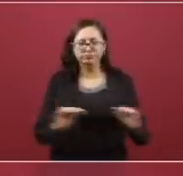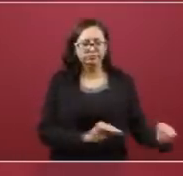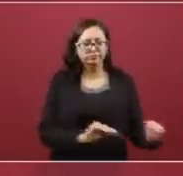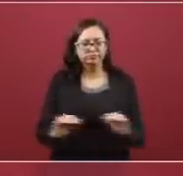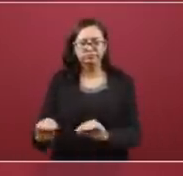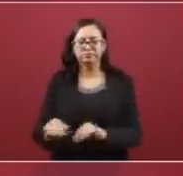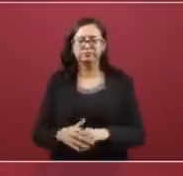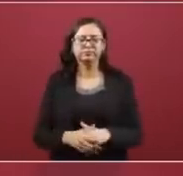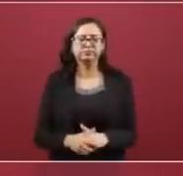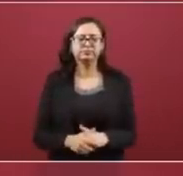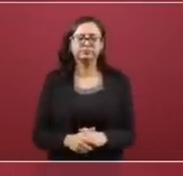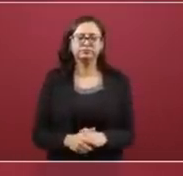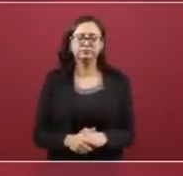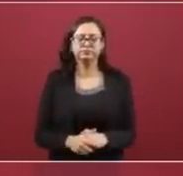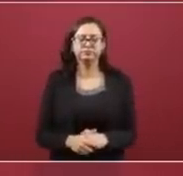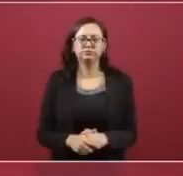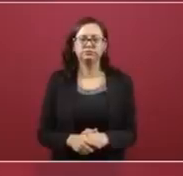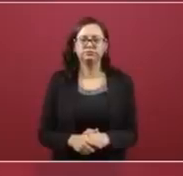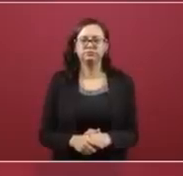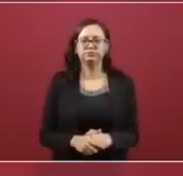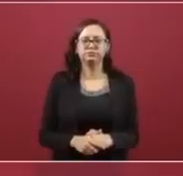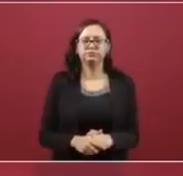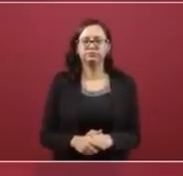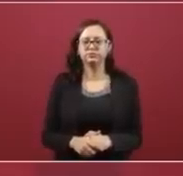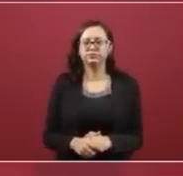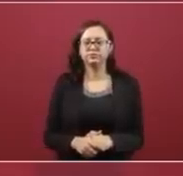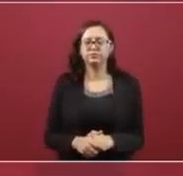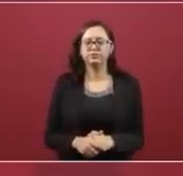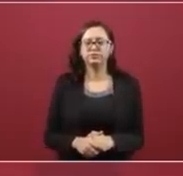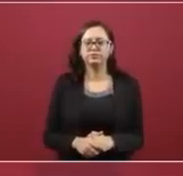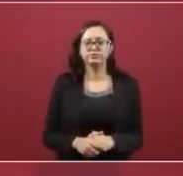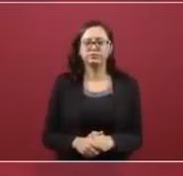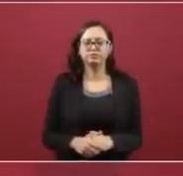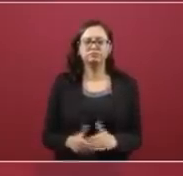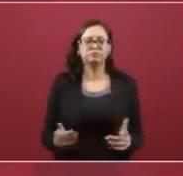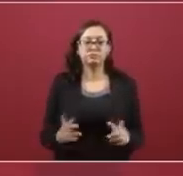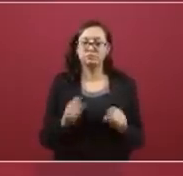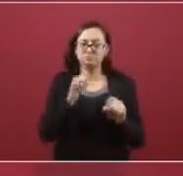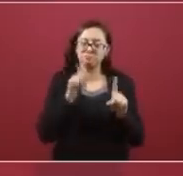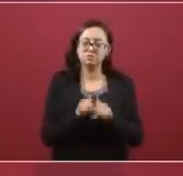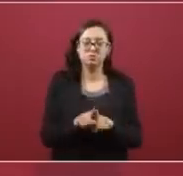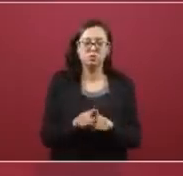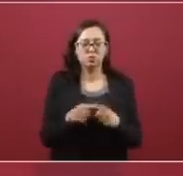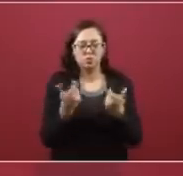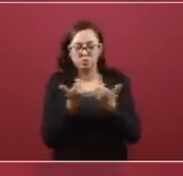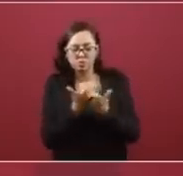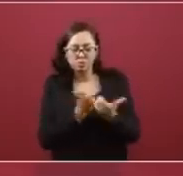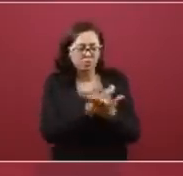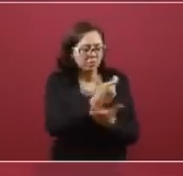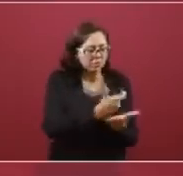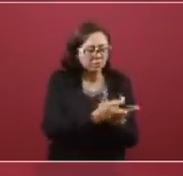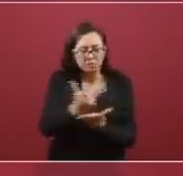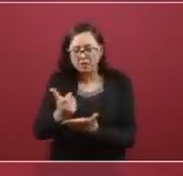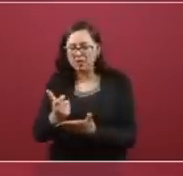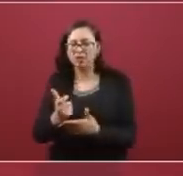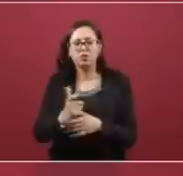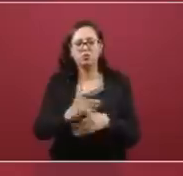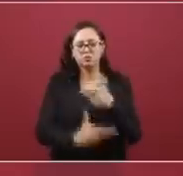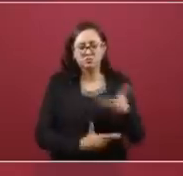em, ajuste en las remuneraciones, en prestaciones.